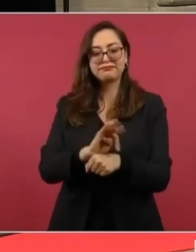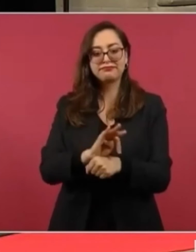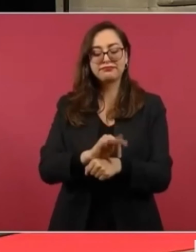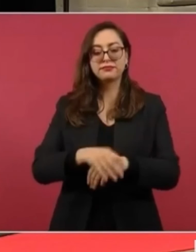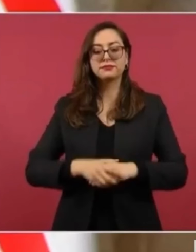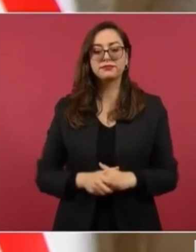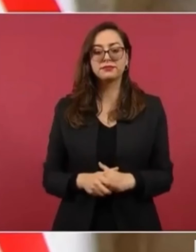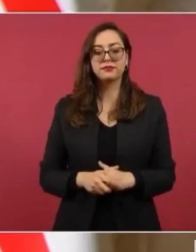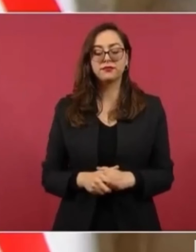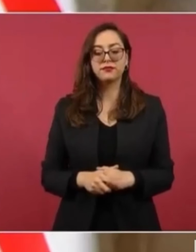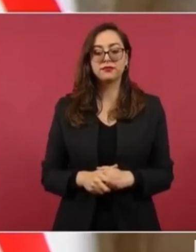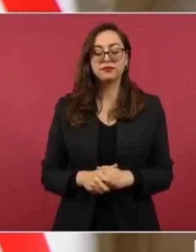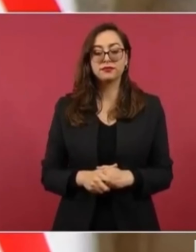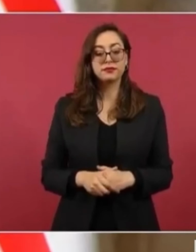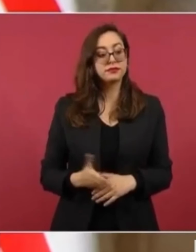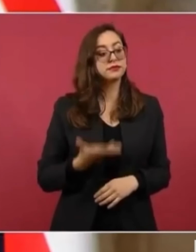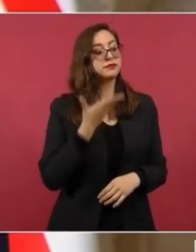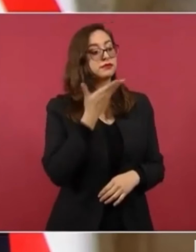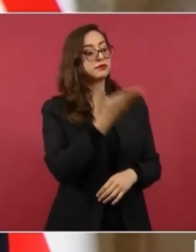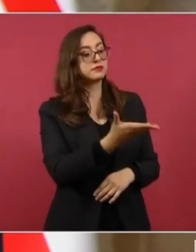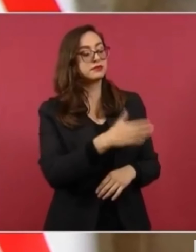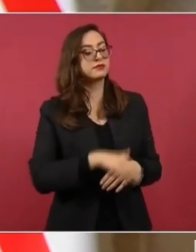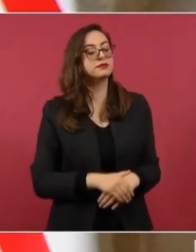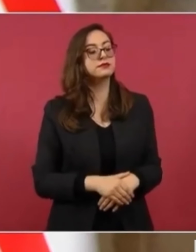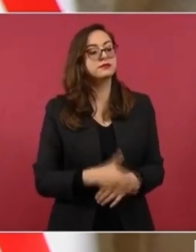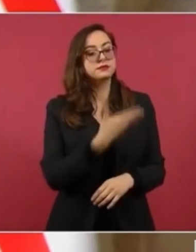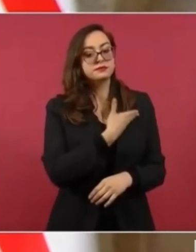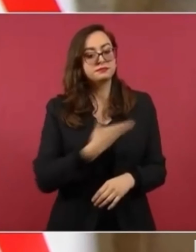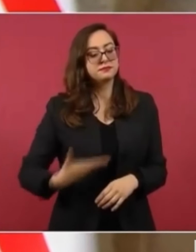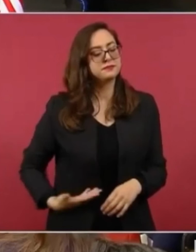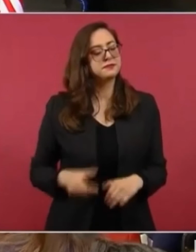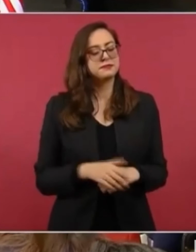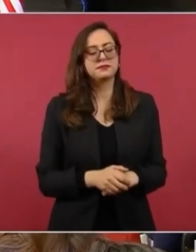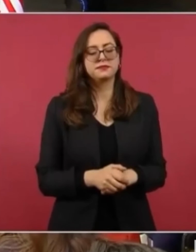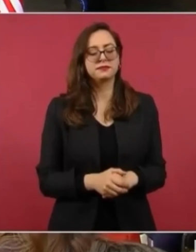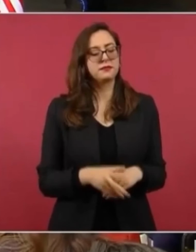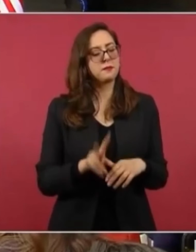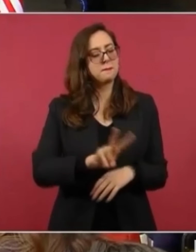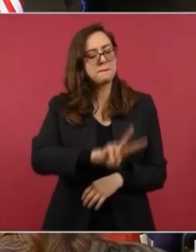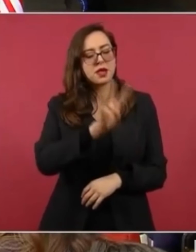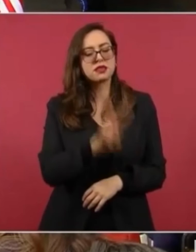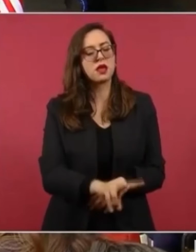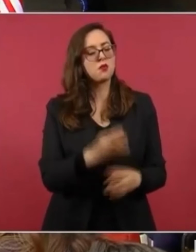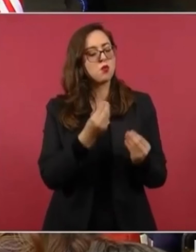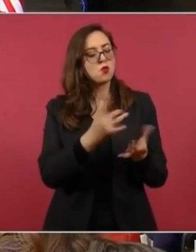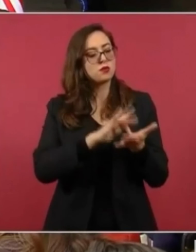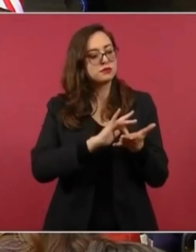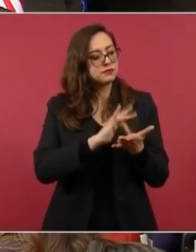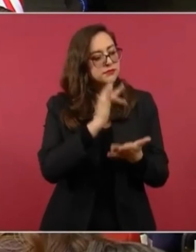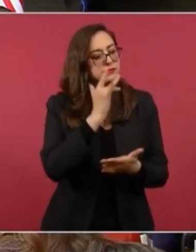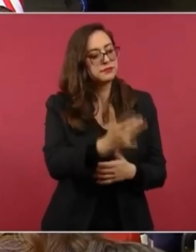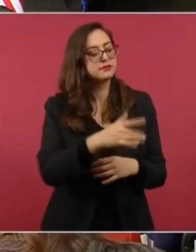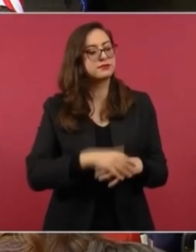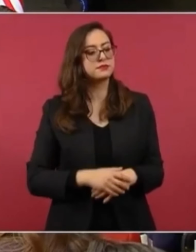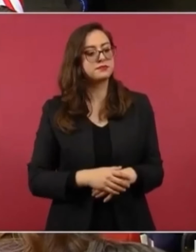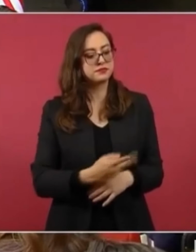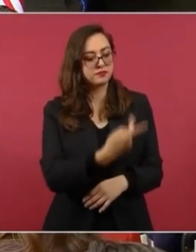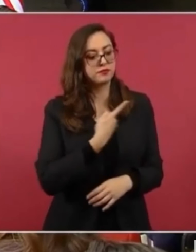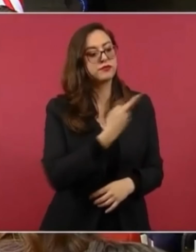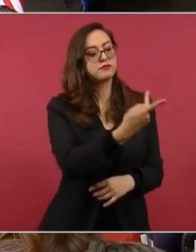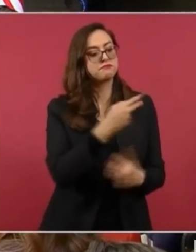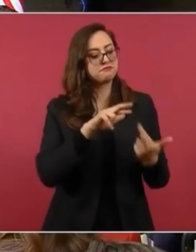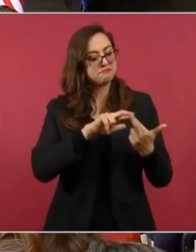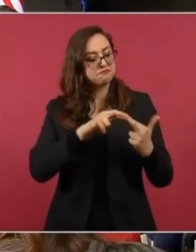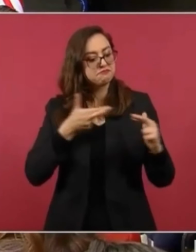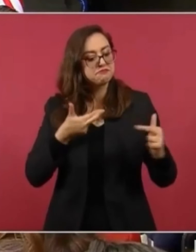Al presidente Biden, mi agradecimiento sincero por mantener con México una relación de